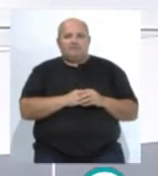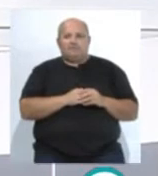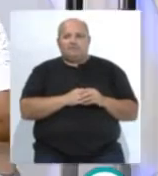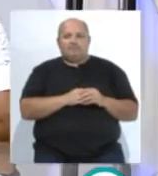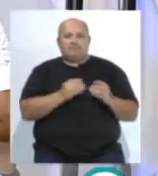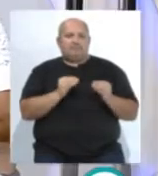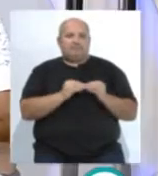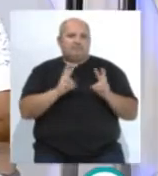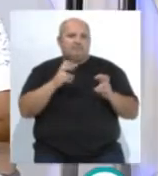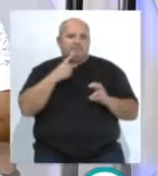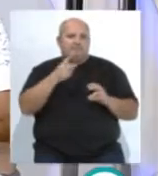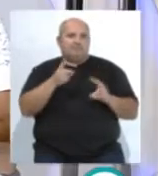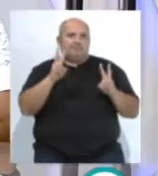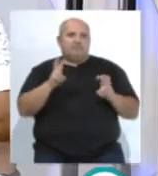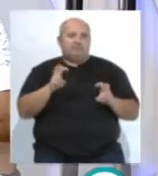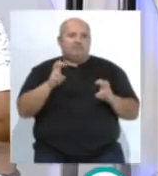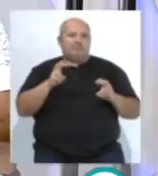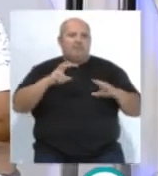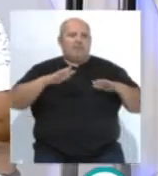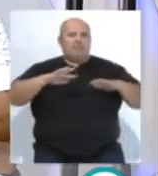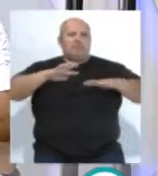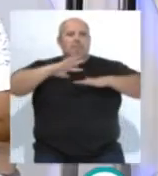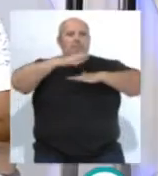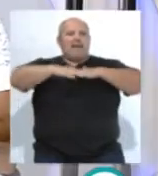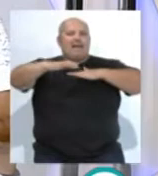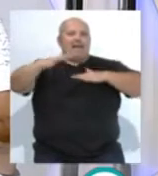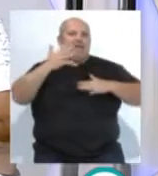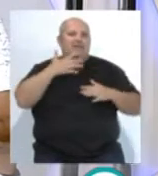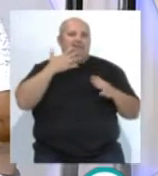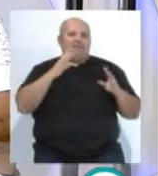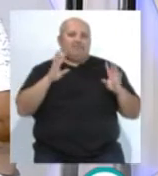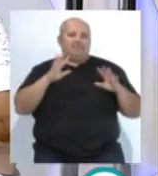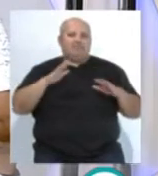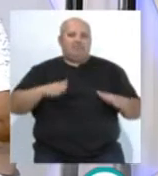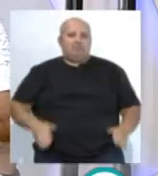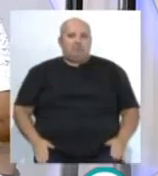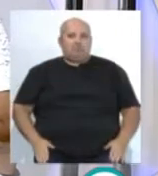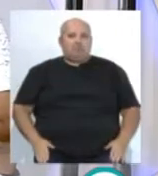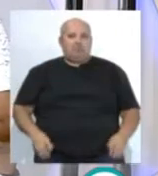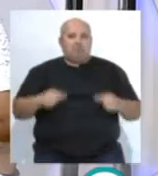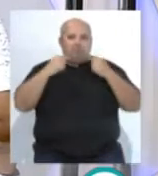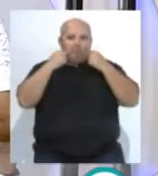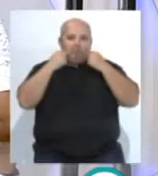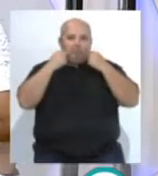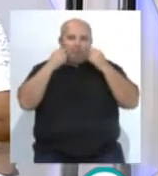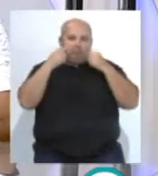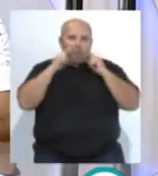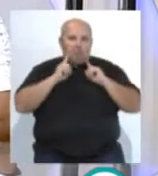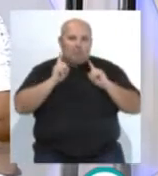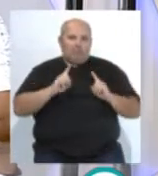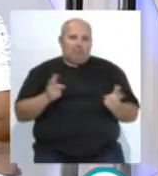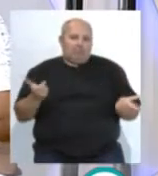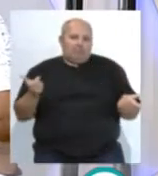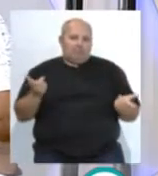de esta forma, Hugo, esa marea amarilla no va a ir con las manos en los bolsillos y con cara de cangrejo moro para el fútbol.